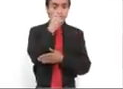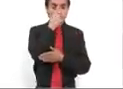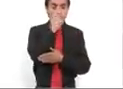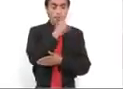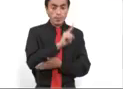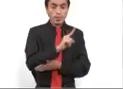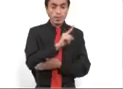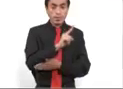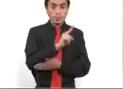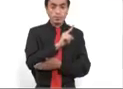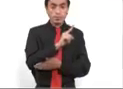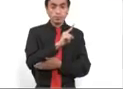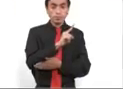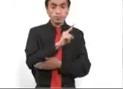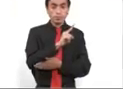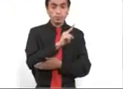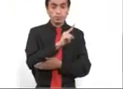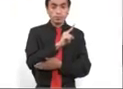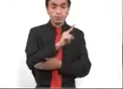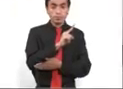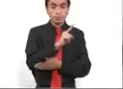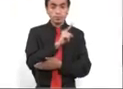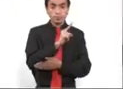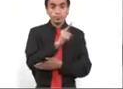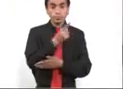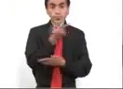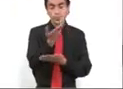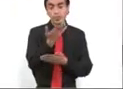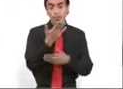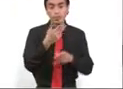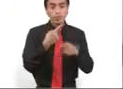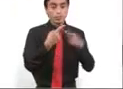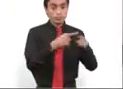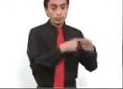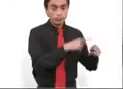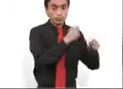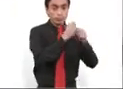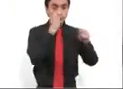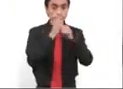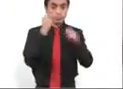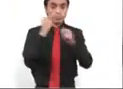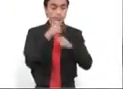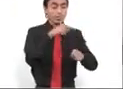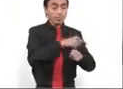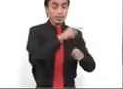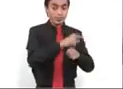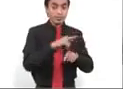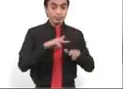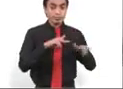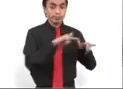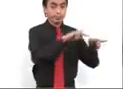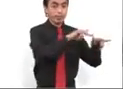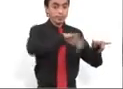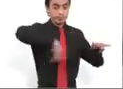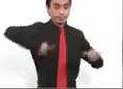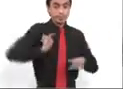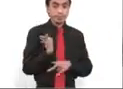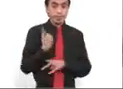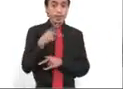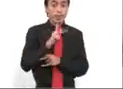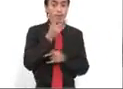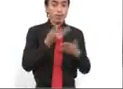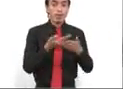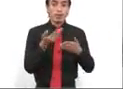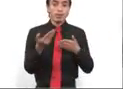los autobuses de RTP y otros más. Pero ahora, con el gobierno de la doctora